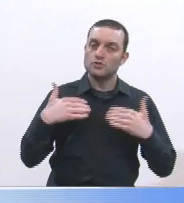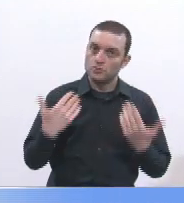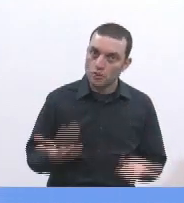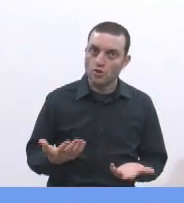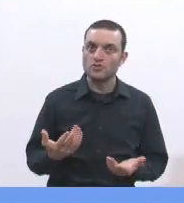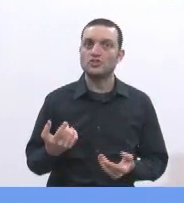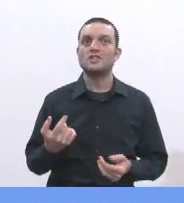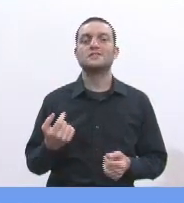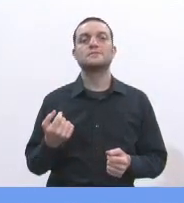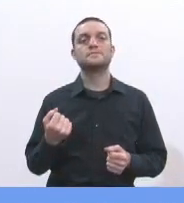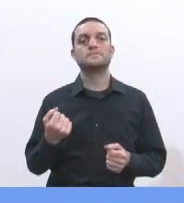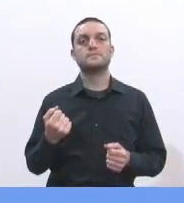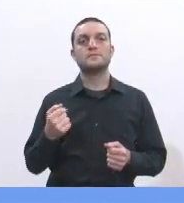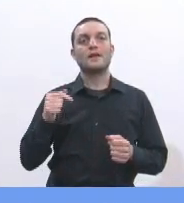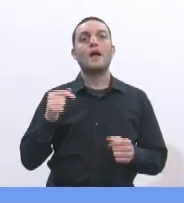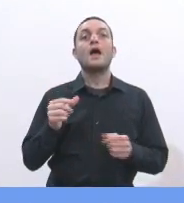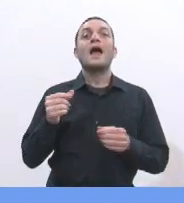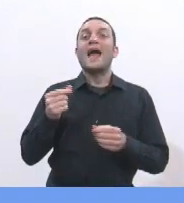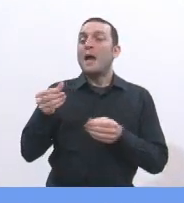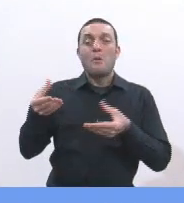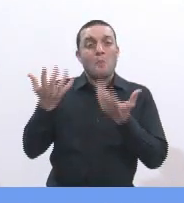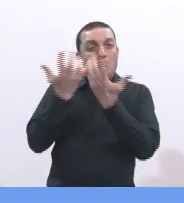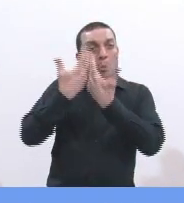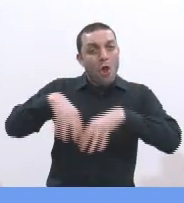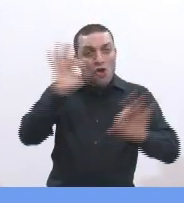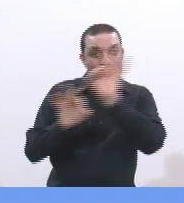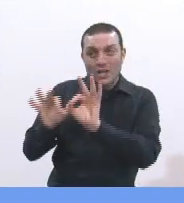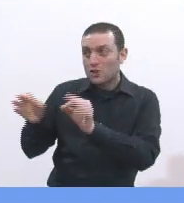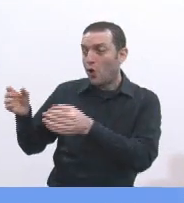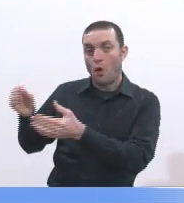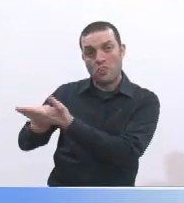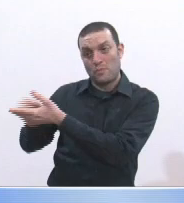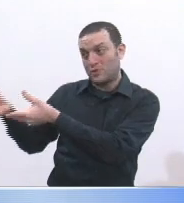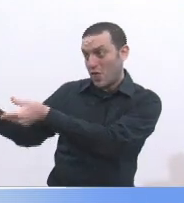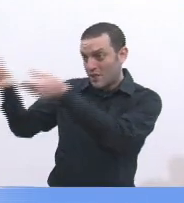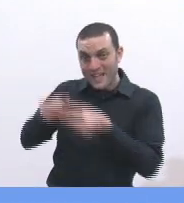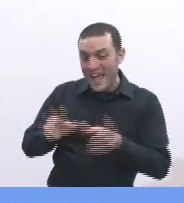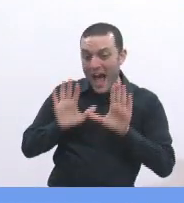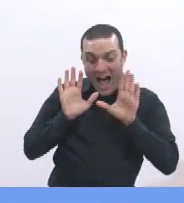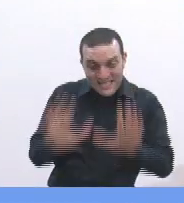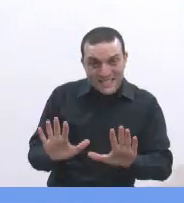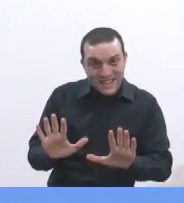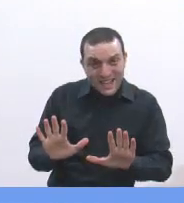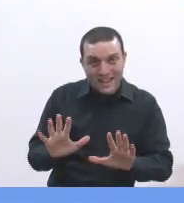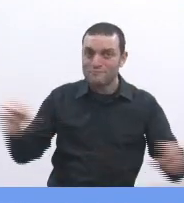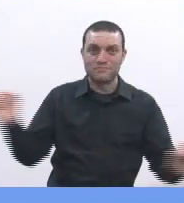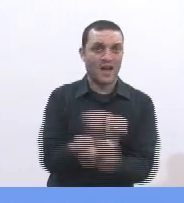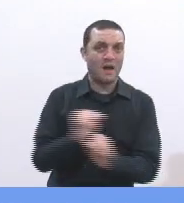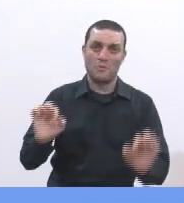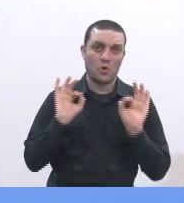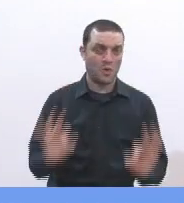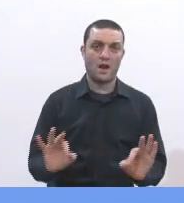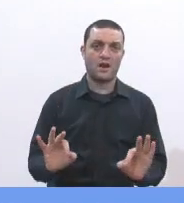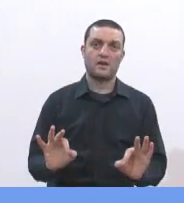la sanción del proyecto de viene diputados y si no la modificación no sé si van a aceptar modificaciones plantea la modificación de algunos artículos